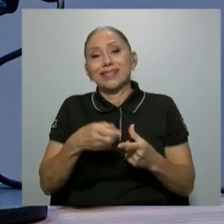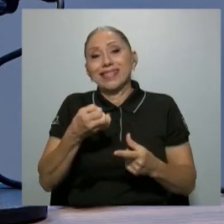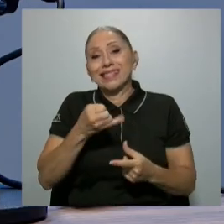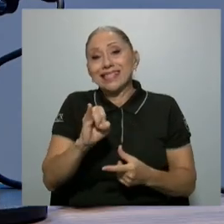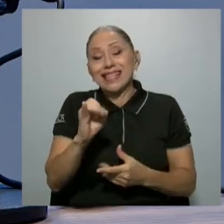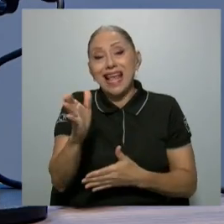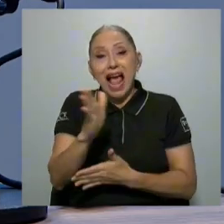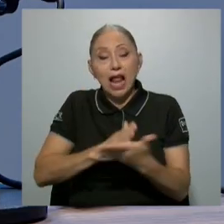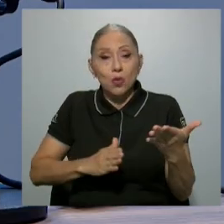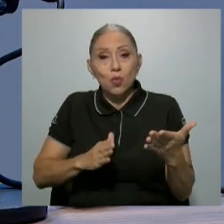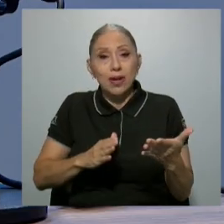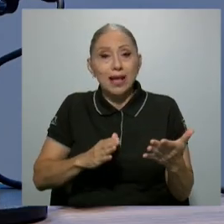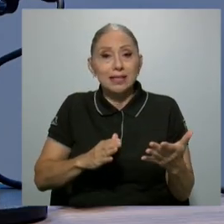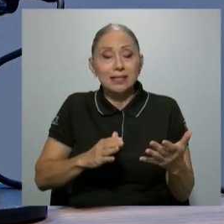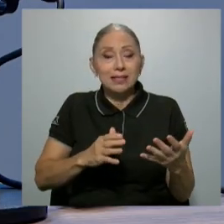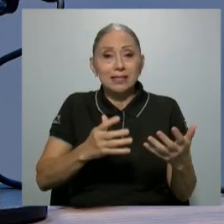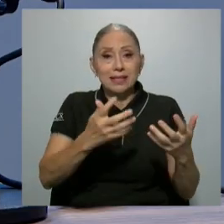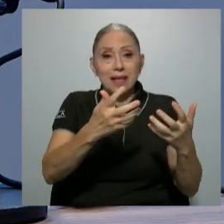algunas